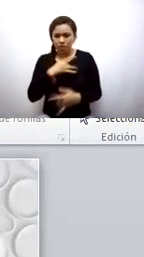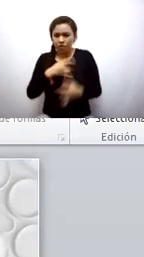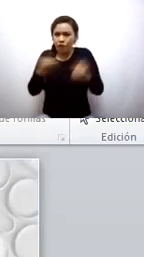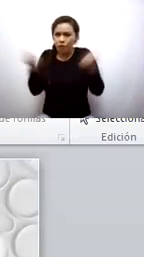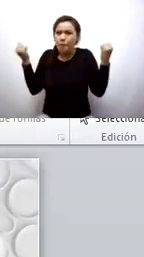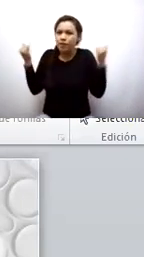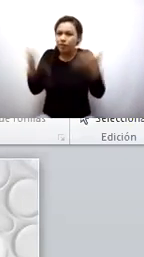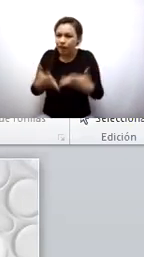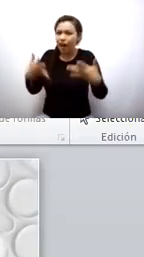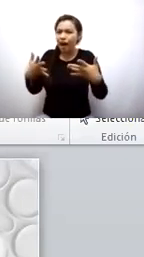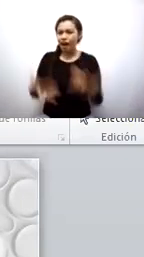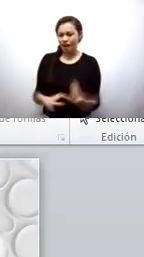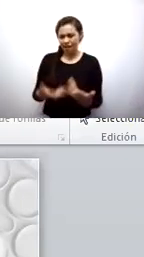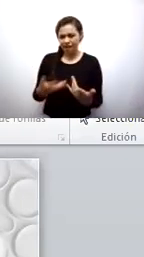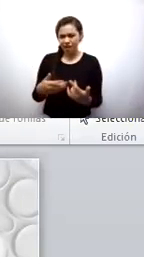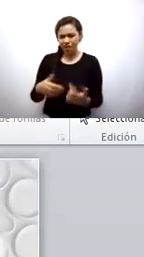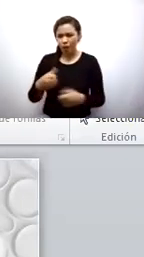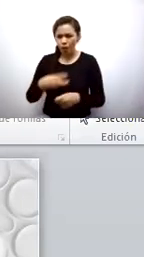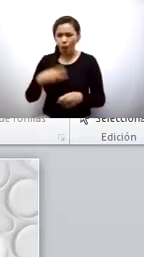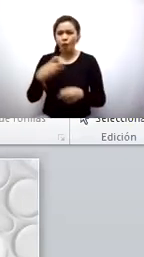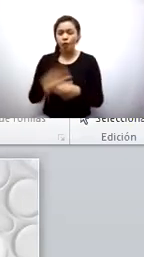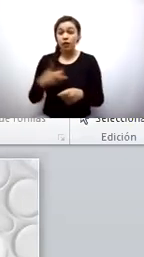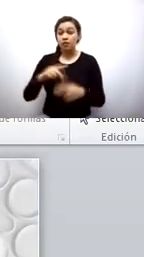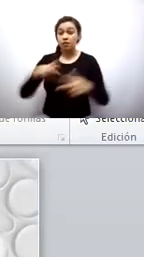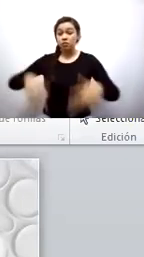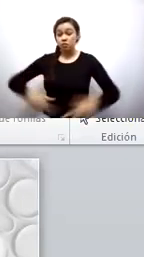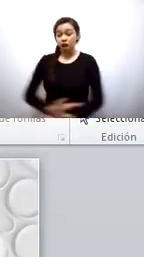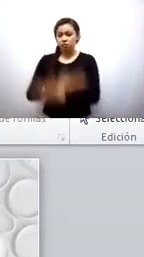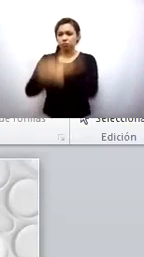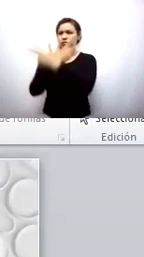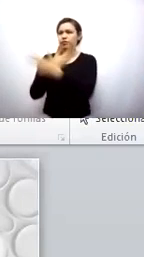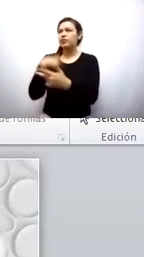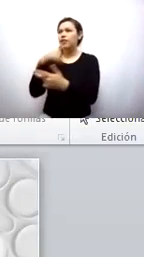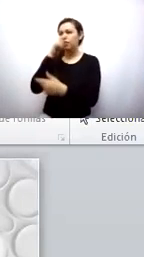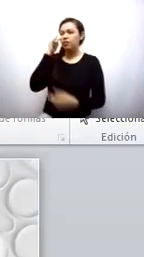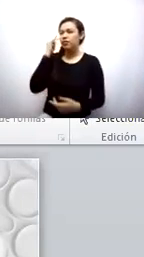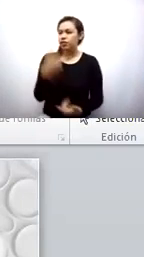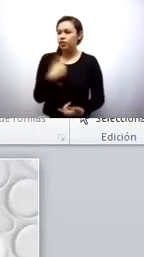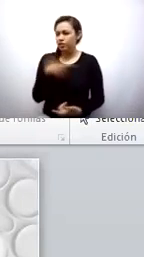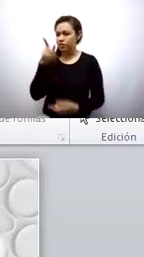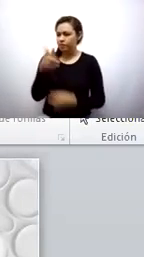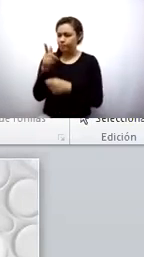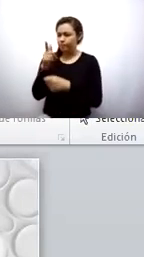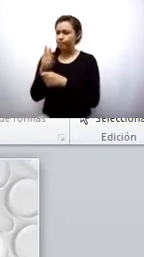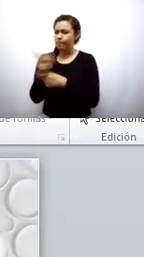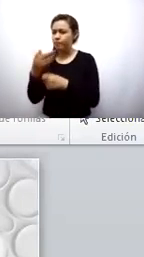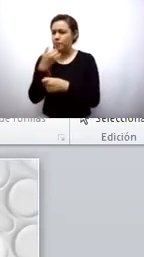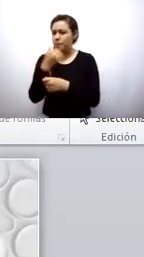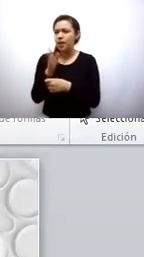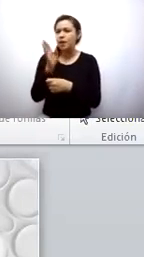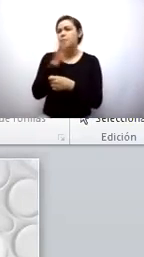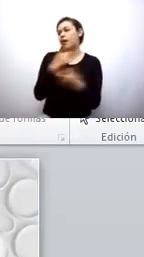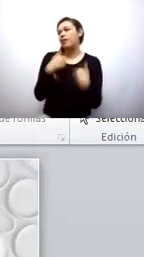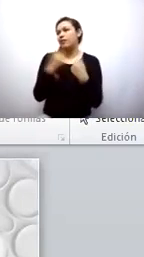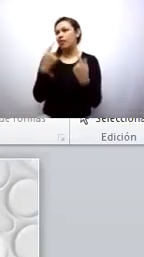que de pronto a través de una pantalla no podemos ver y no podemos interpretar de la manera correcta. Y pues bueno,